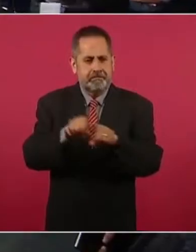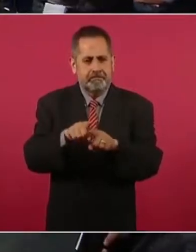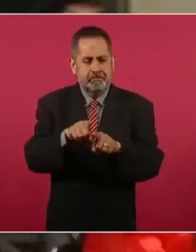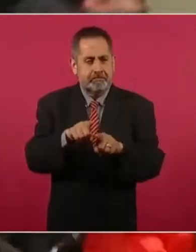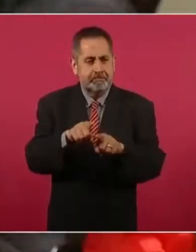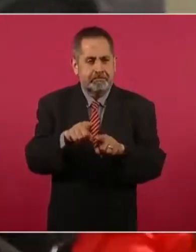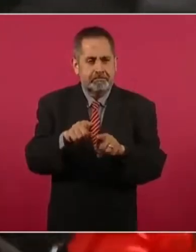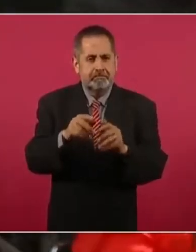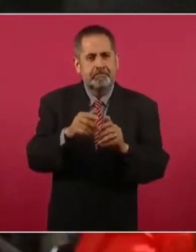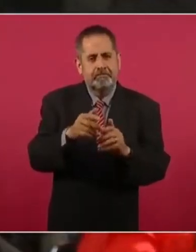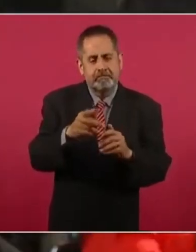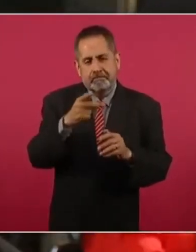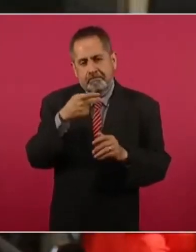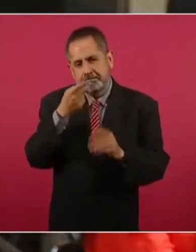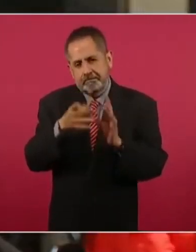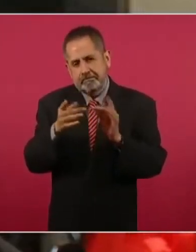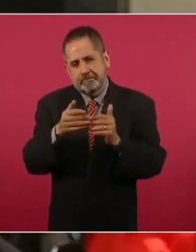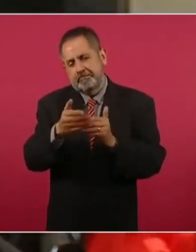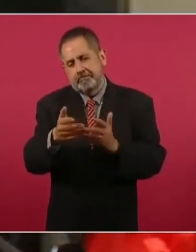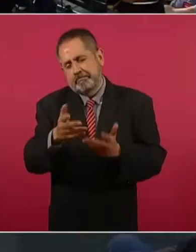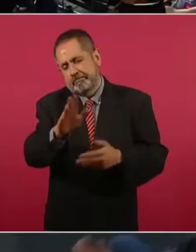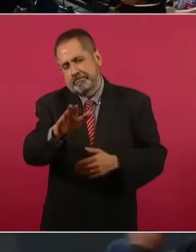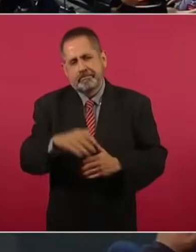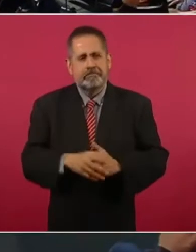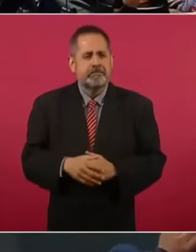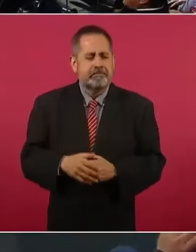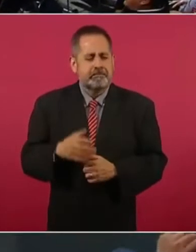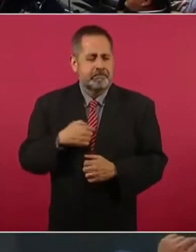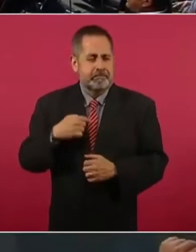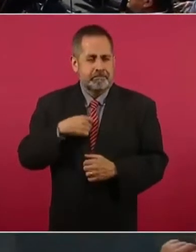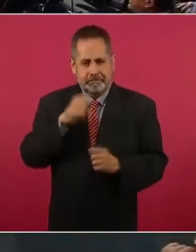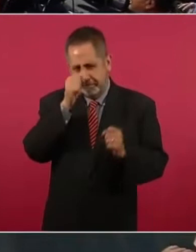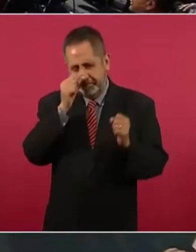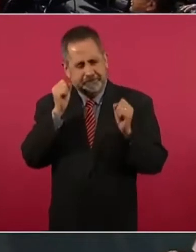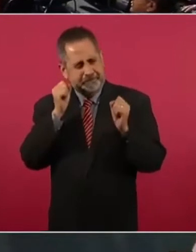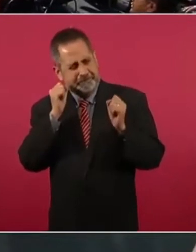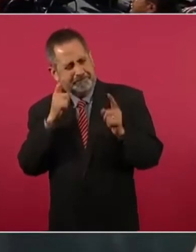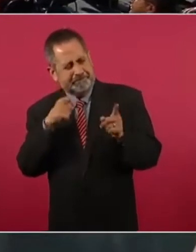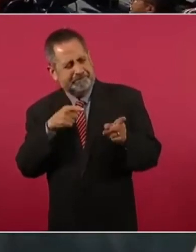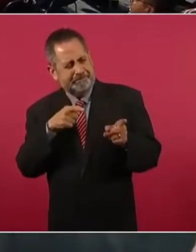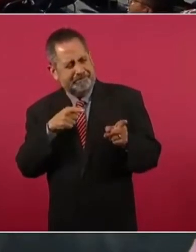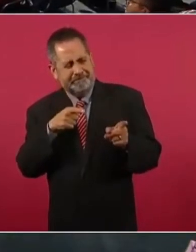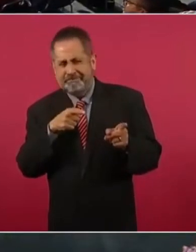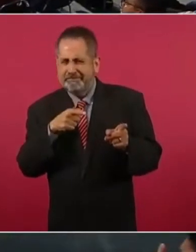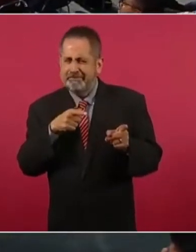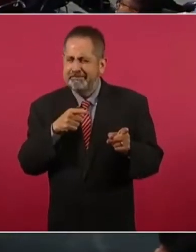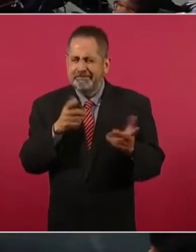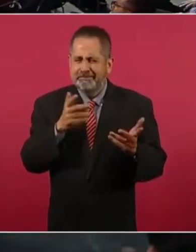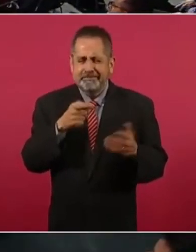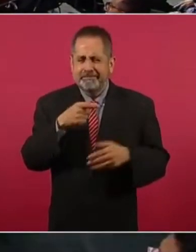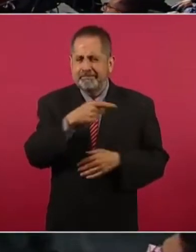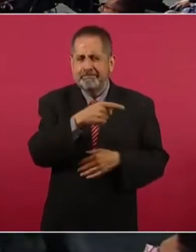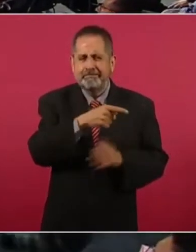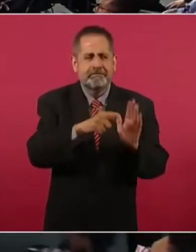adelantó, pues, pero me llama mucho la atención lo que puso